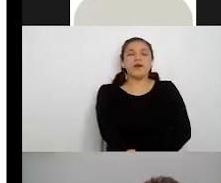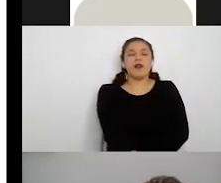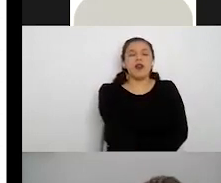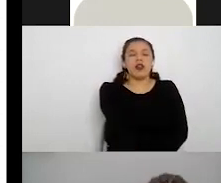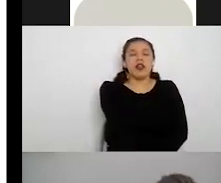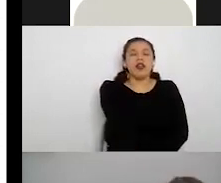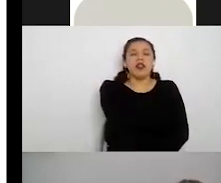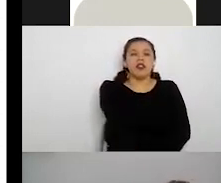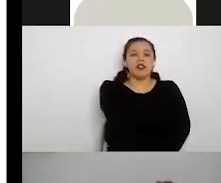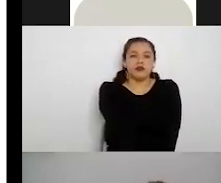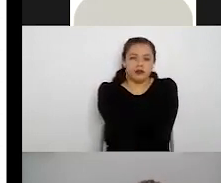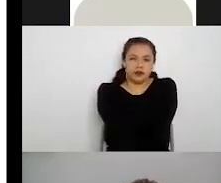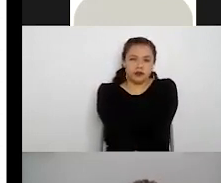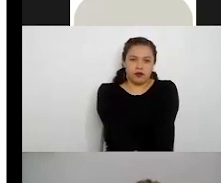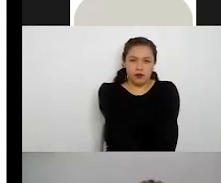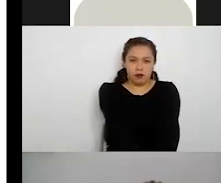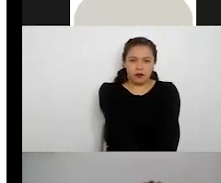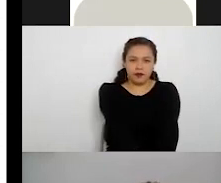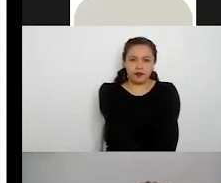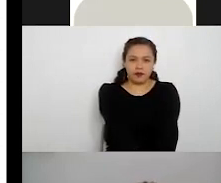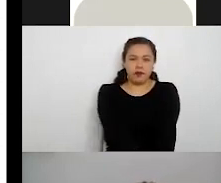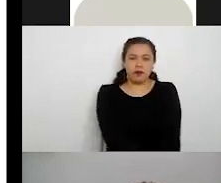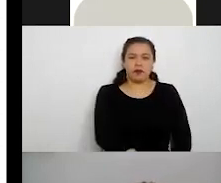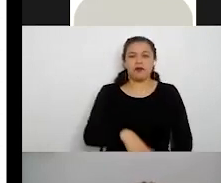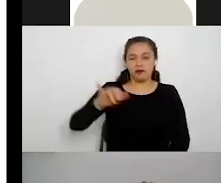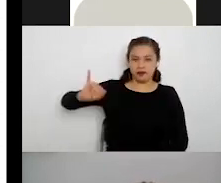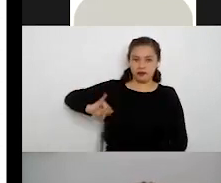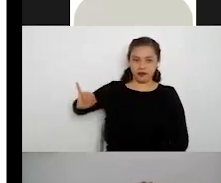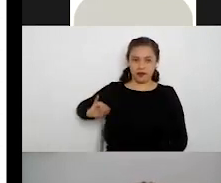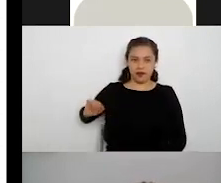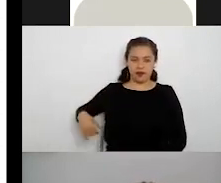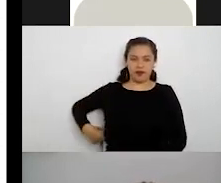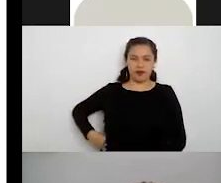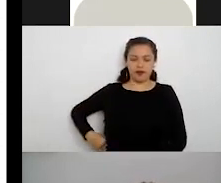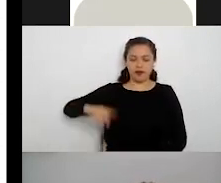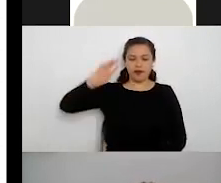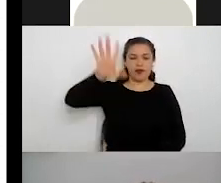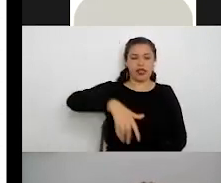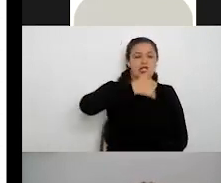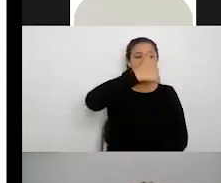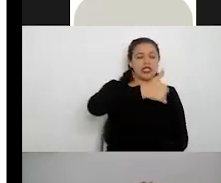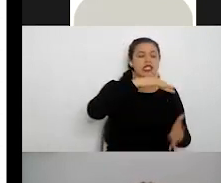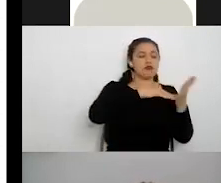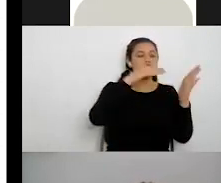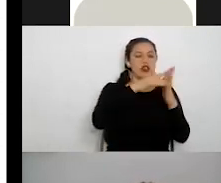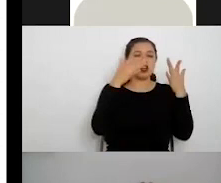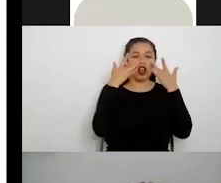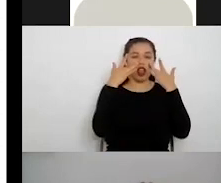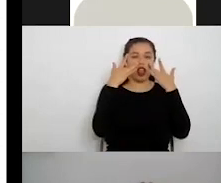esta es la que me interesa. Hay 6 millones de renuncias en